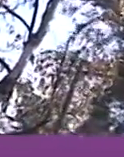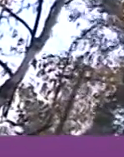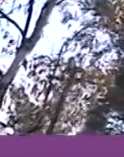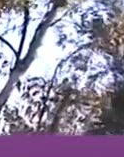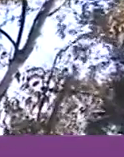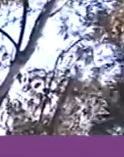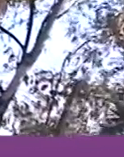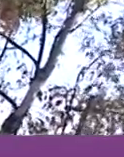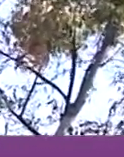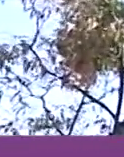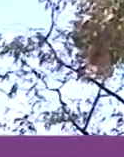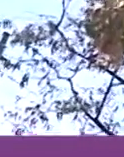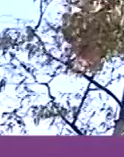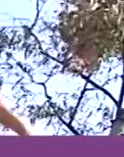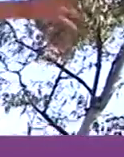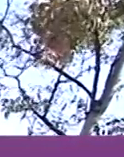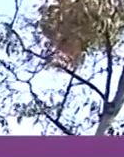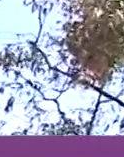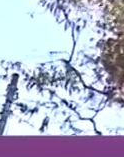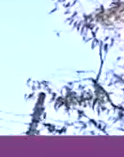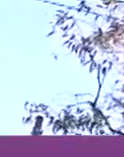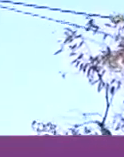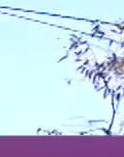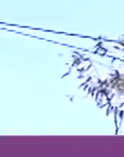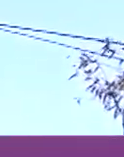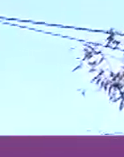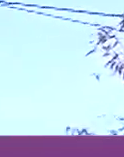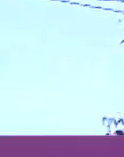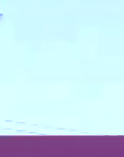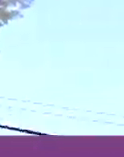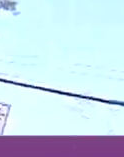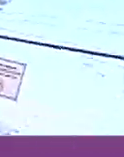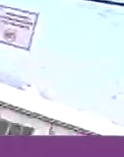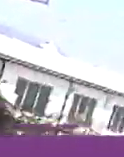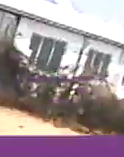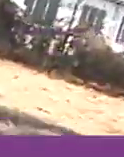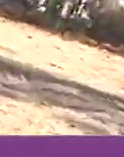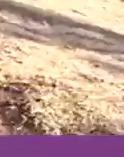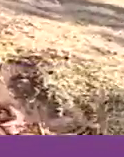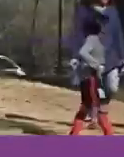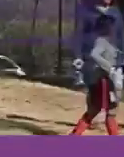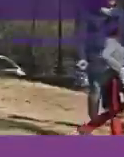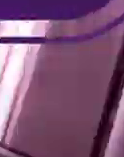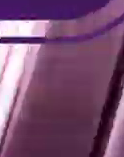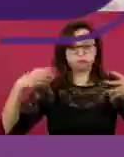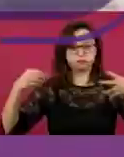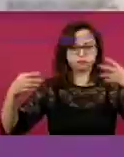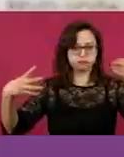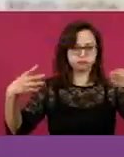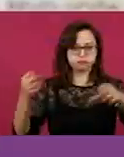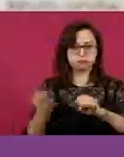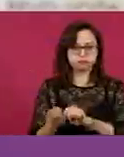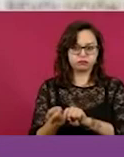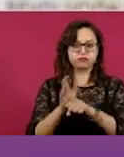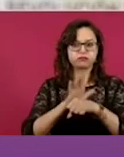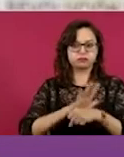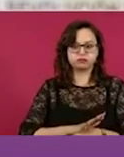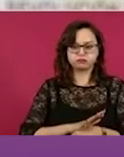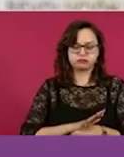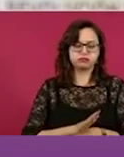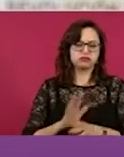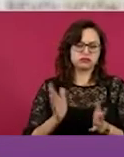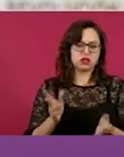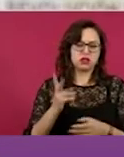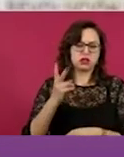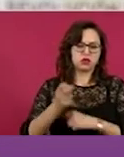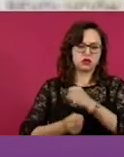meta ingresar a fuerzas básicas en los cañoneros y dar los primeros pasos en el fútbol profesional. Este viernes 29